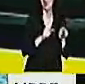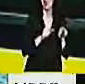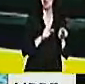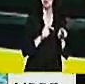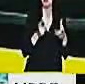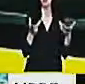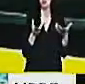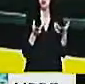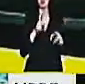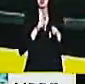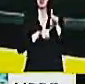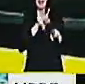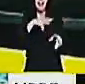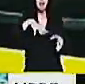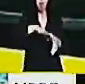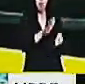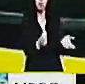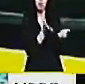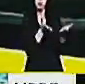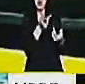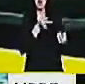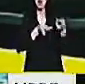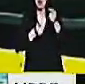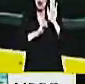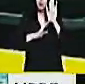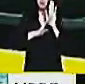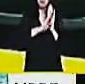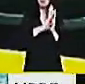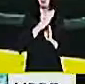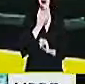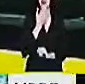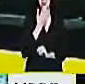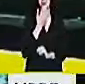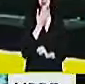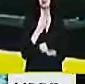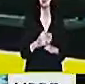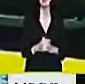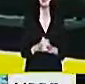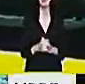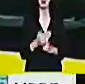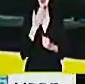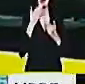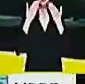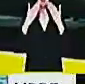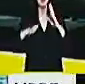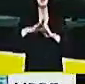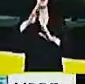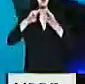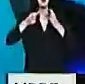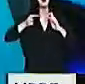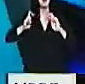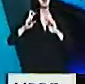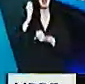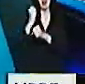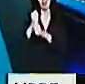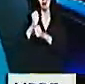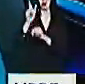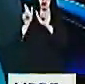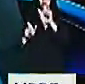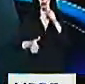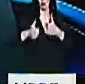de dinamizar el territorio y que esa economía vaya creciendo también, abriendo a lo mejor más posibilidades laborales para nuestros titulados